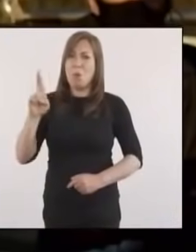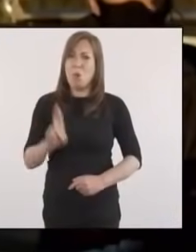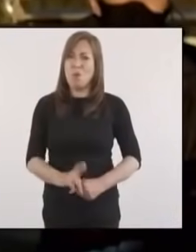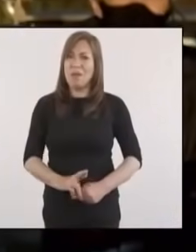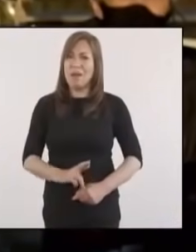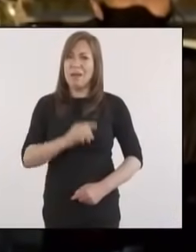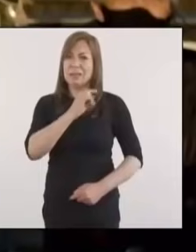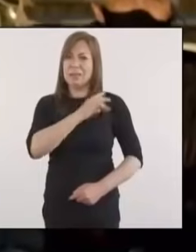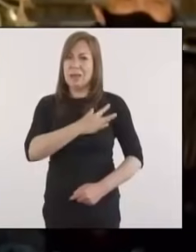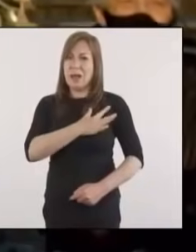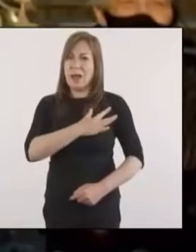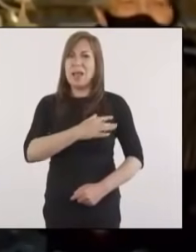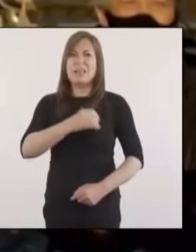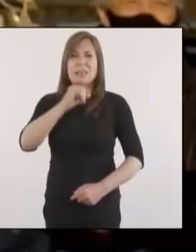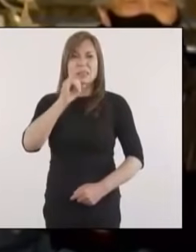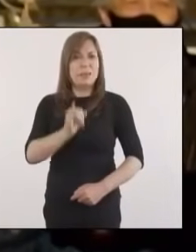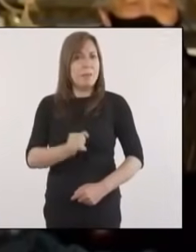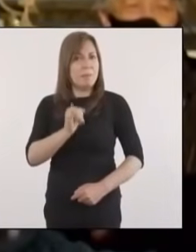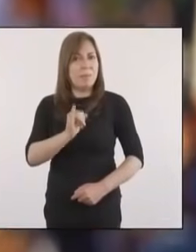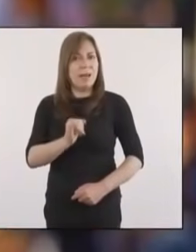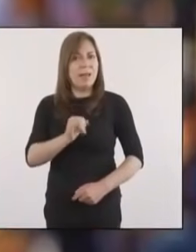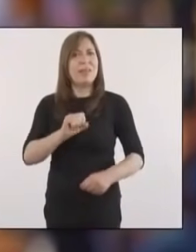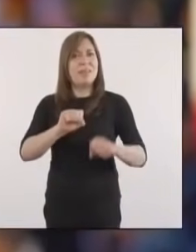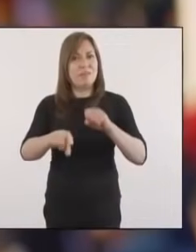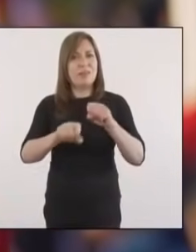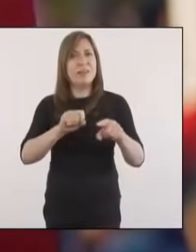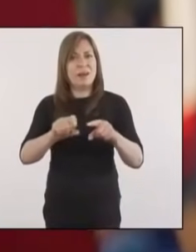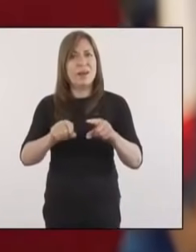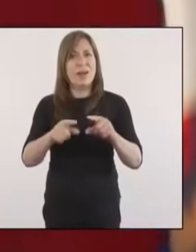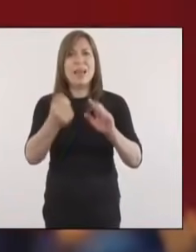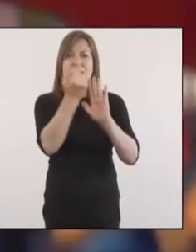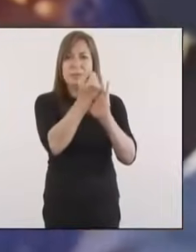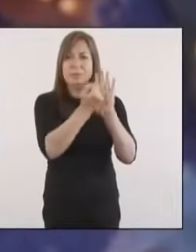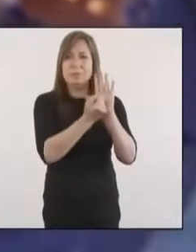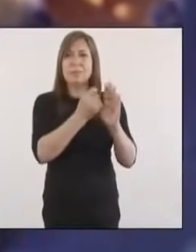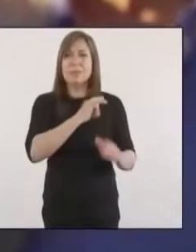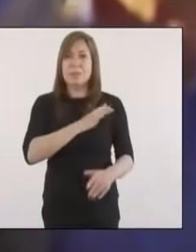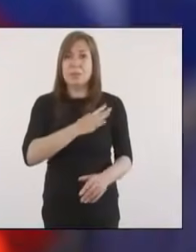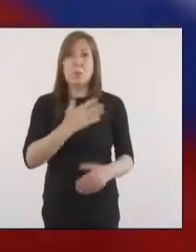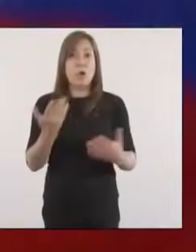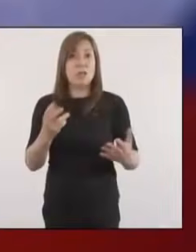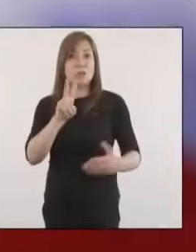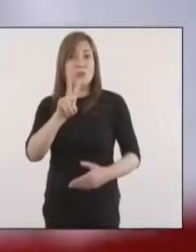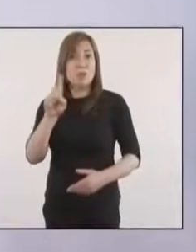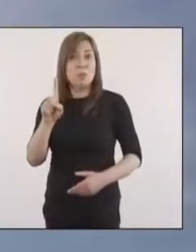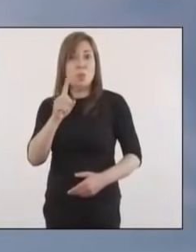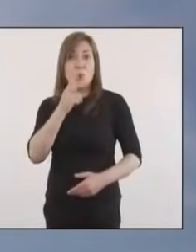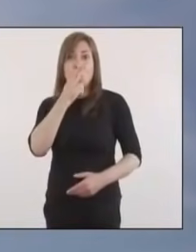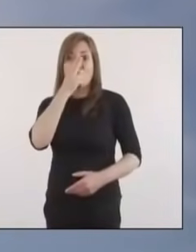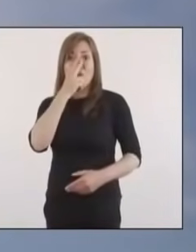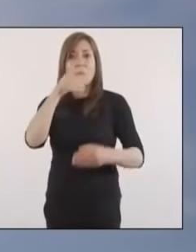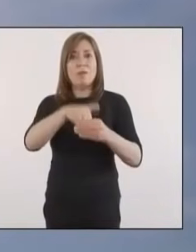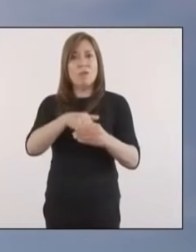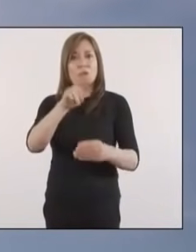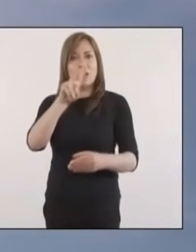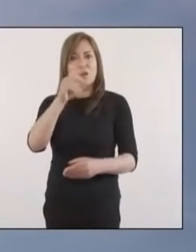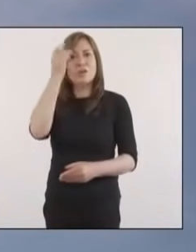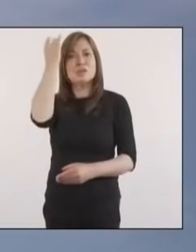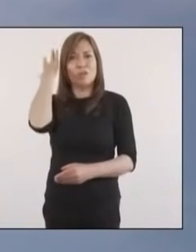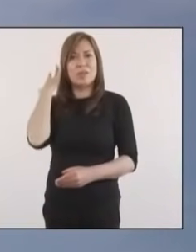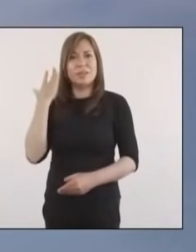Chile. Siempre defenderé nuestros emblemas. Por eso este 21 de noviembre, vota 2, vota CAST.